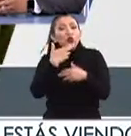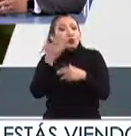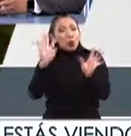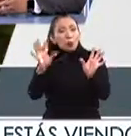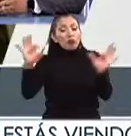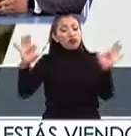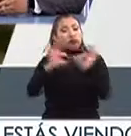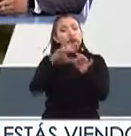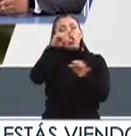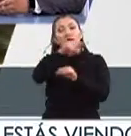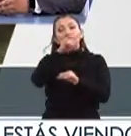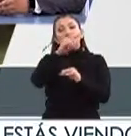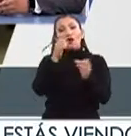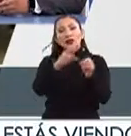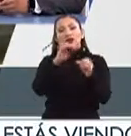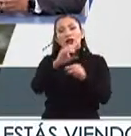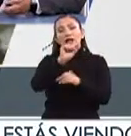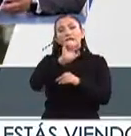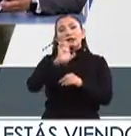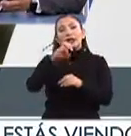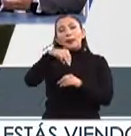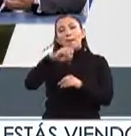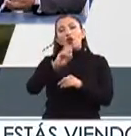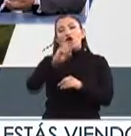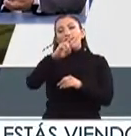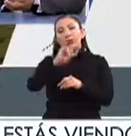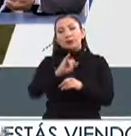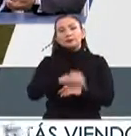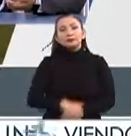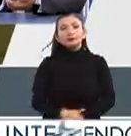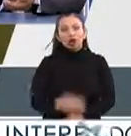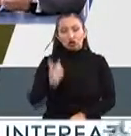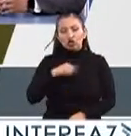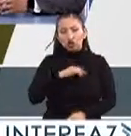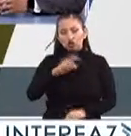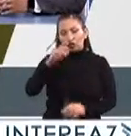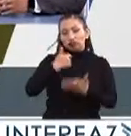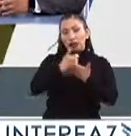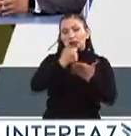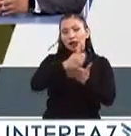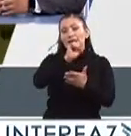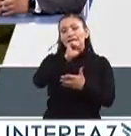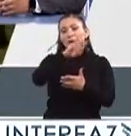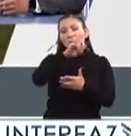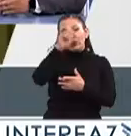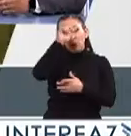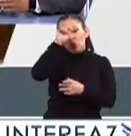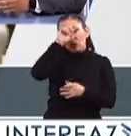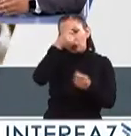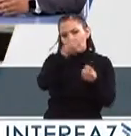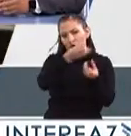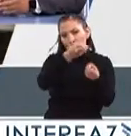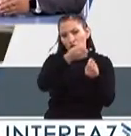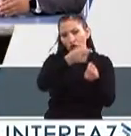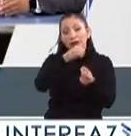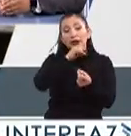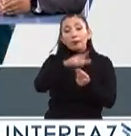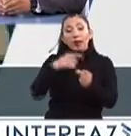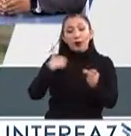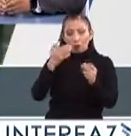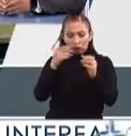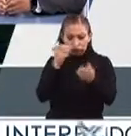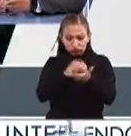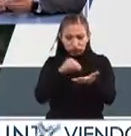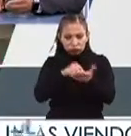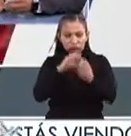una vinculación directa con una oficina como CEMOVI? Sí, de hecho, bueno, nosotros somos auxiliares técnicos de CEMOVI. Aparte de eso, apoyamos en la homologación